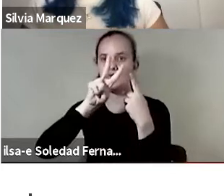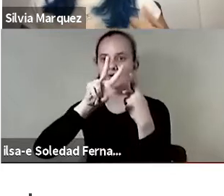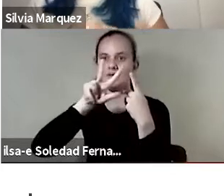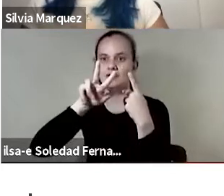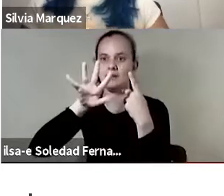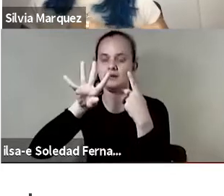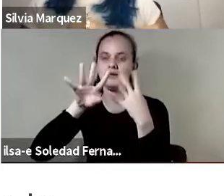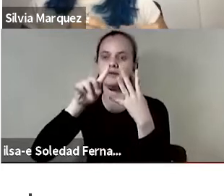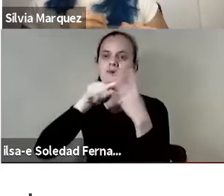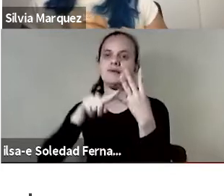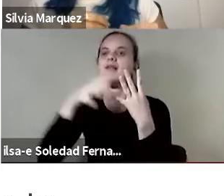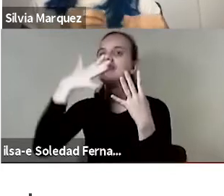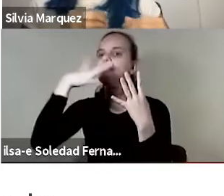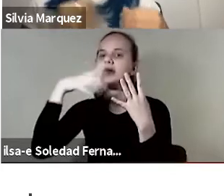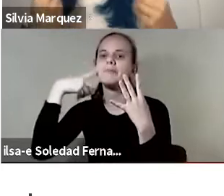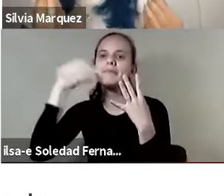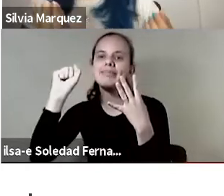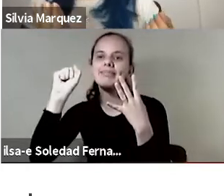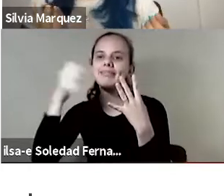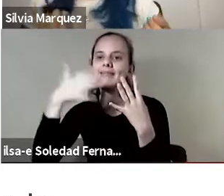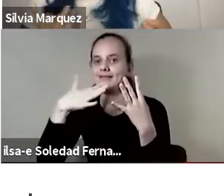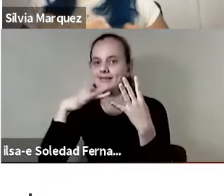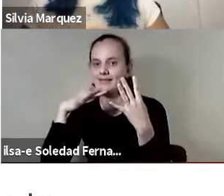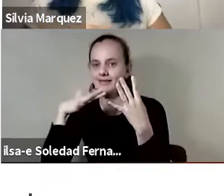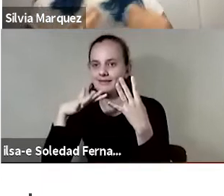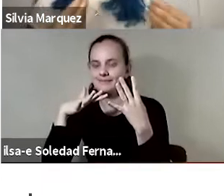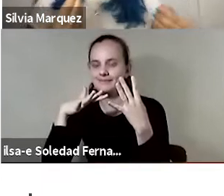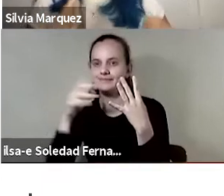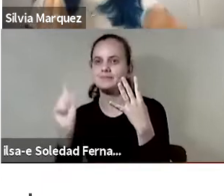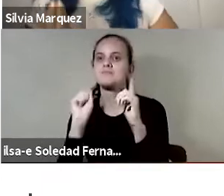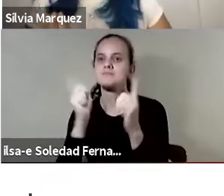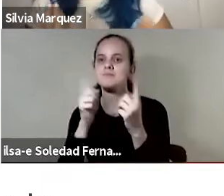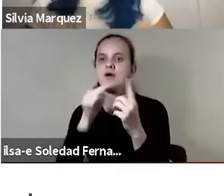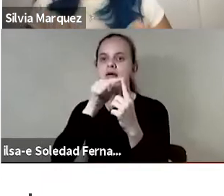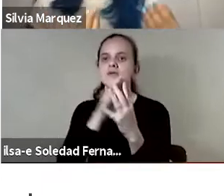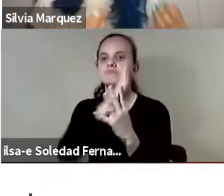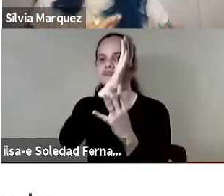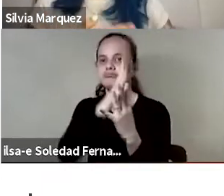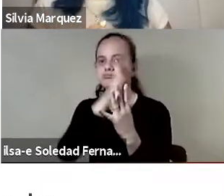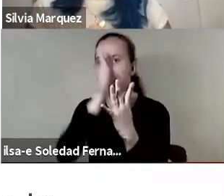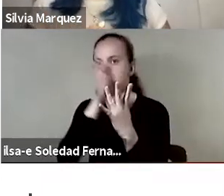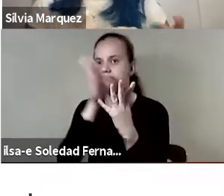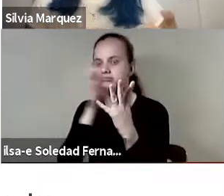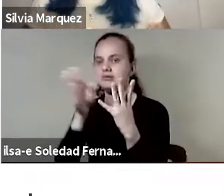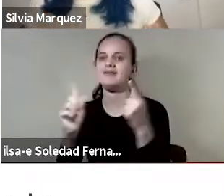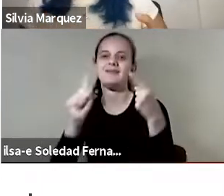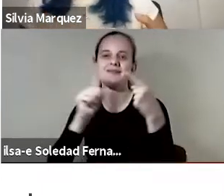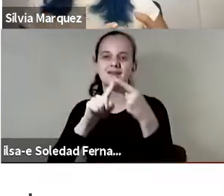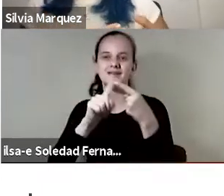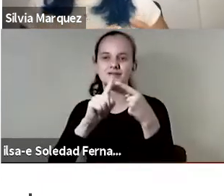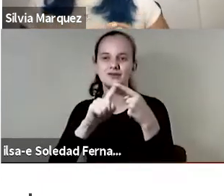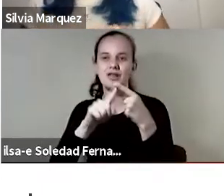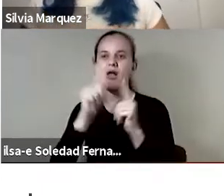Es importante que se acuerden los números, sí, para después poder encontrar más fáciles los